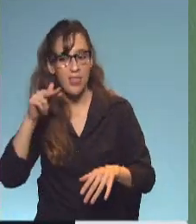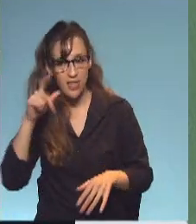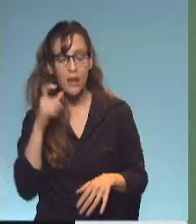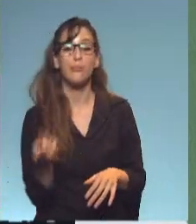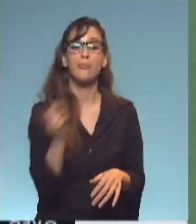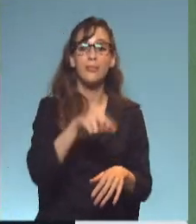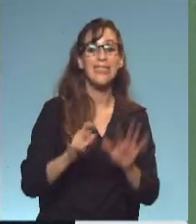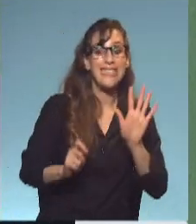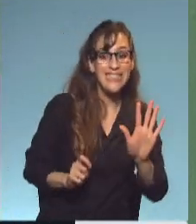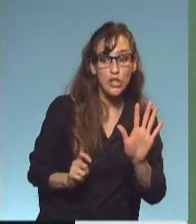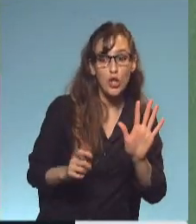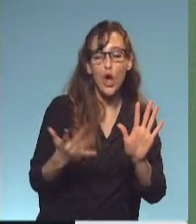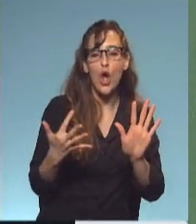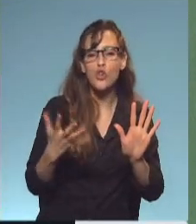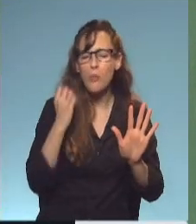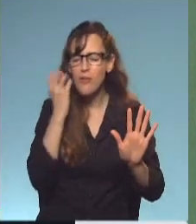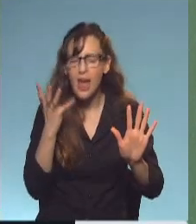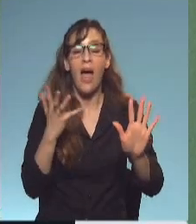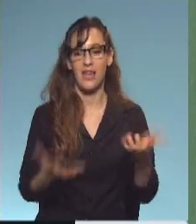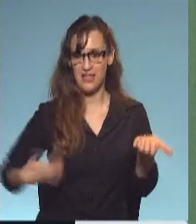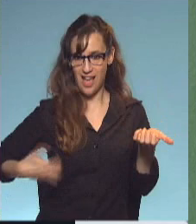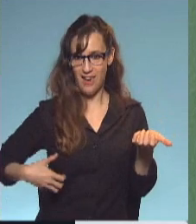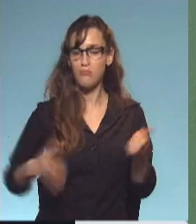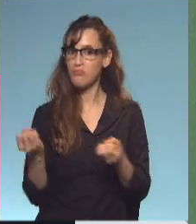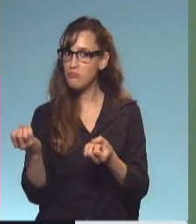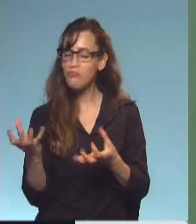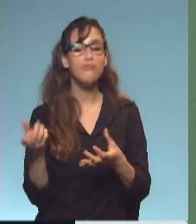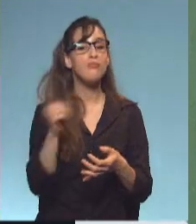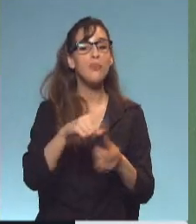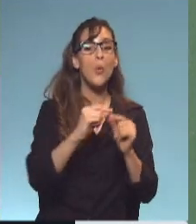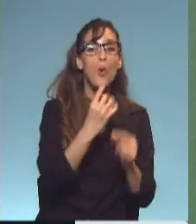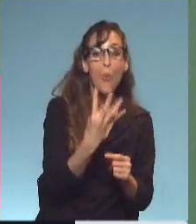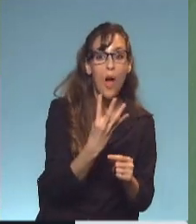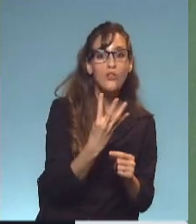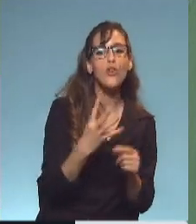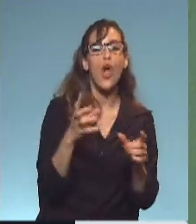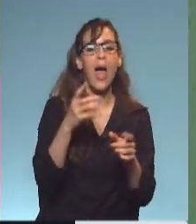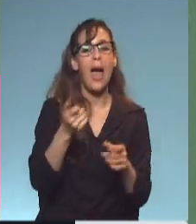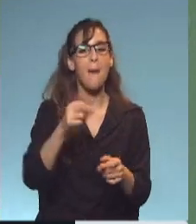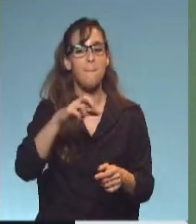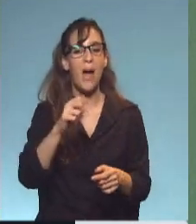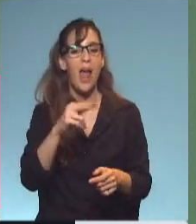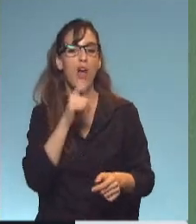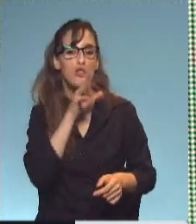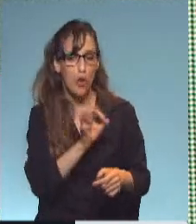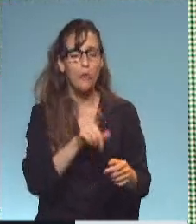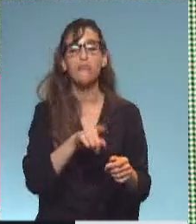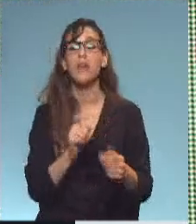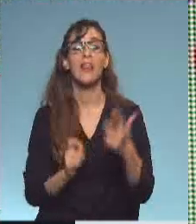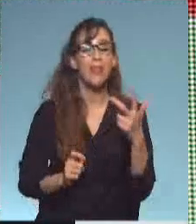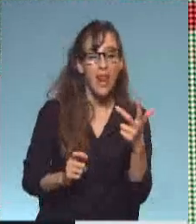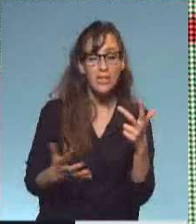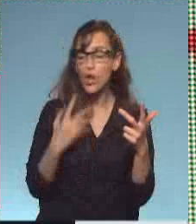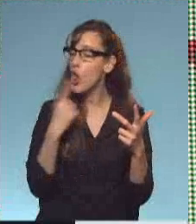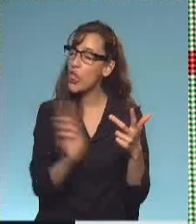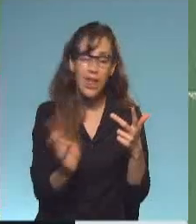dije y es la que pedí un poco de ayuda porque me había olvidado, pero es guitarra. Muy bien. La número 4, ya la dije y es aparato. Bien. La número 3, no la